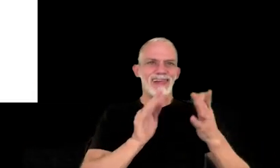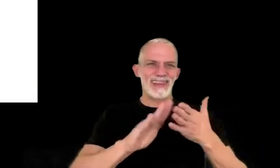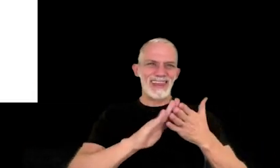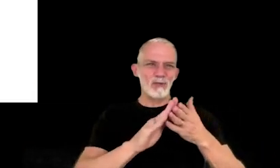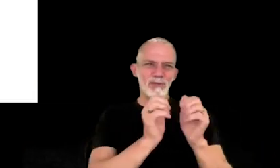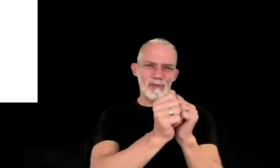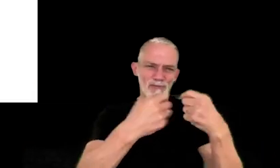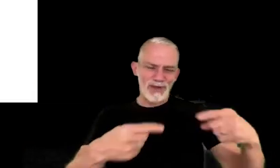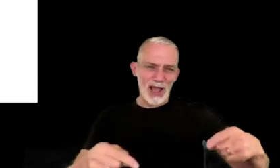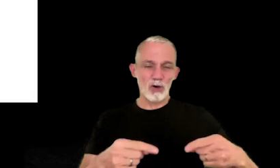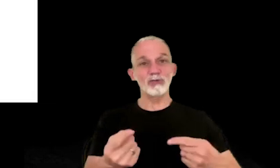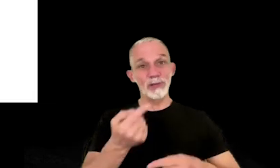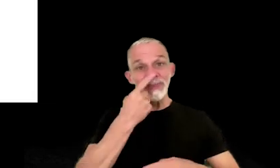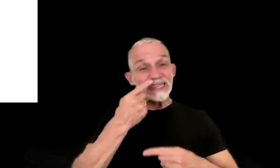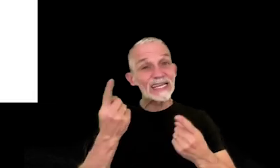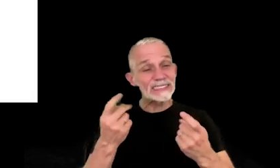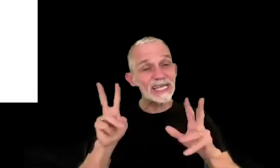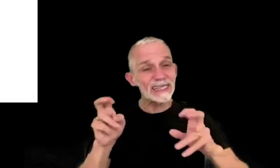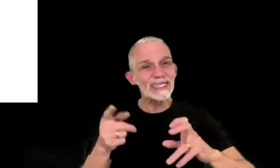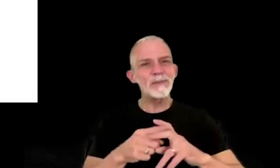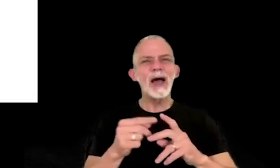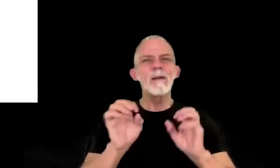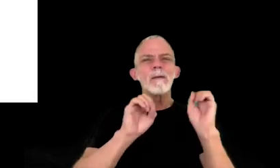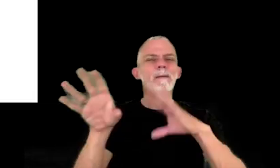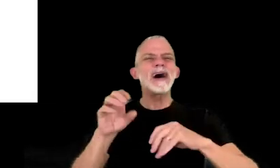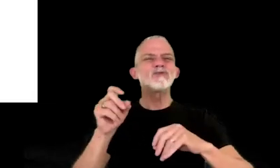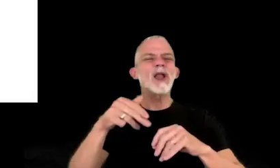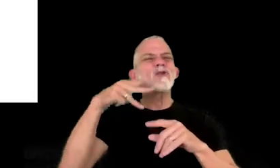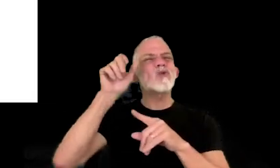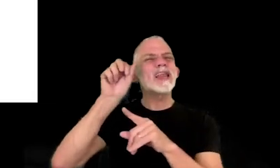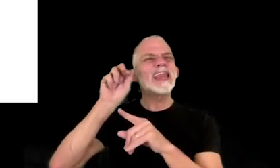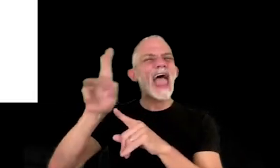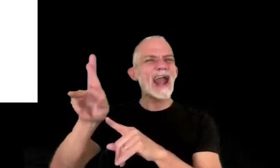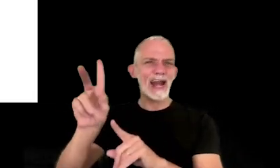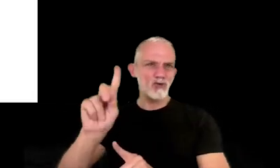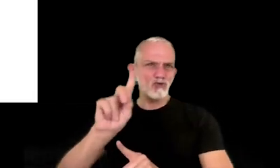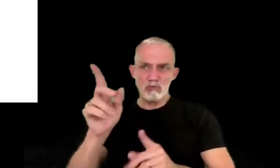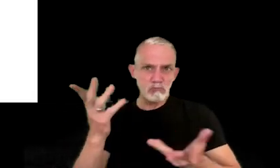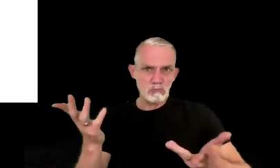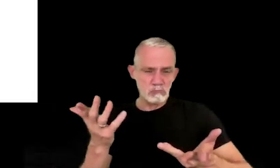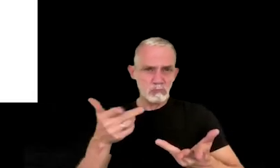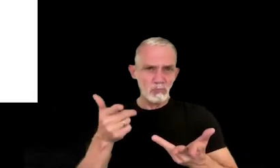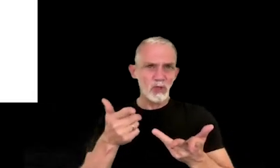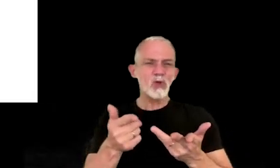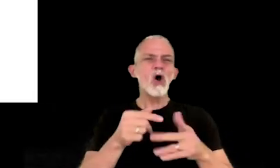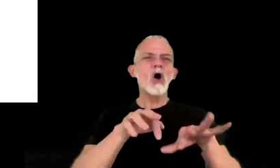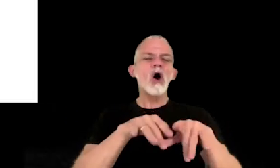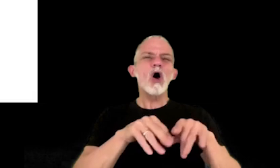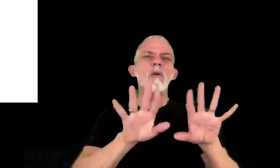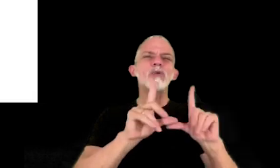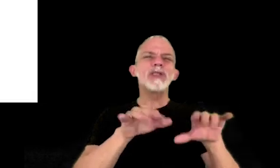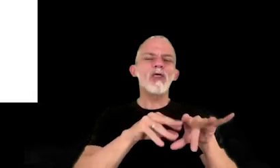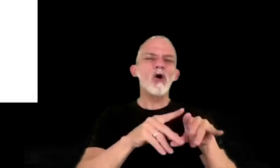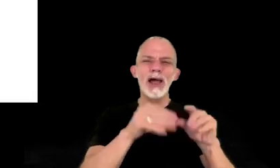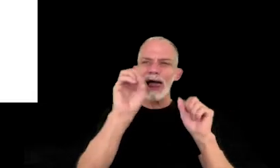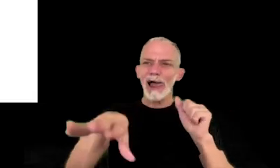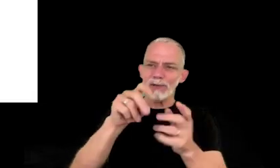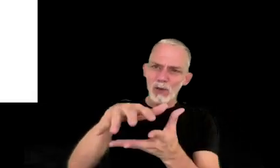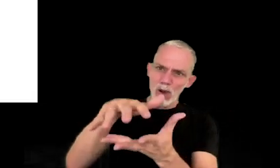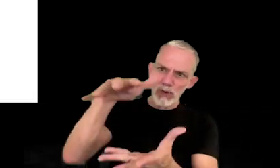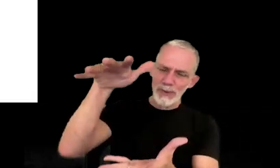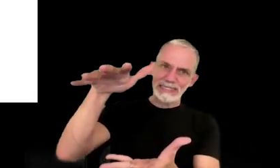tema interesante, no solo residuos de tipo nuclear, sino también el residuo de tipo informático. Las especies